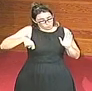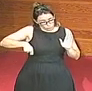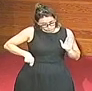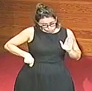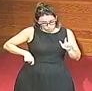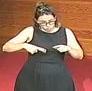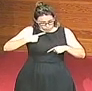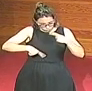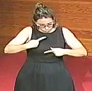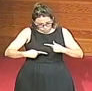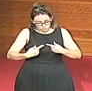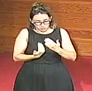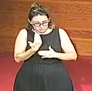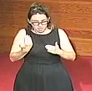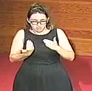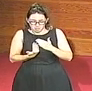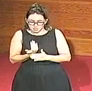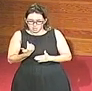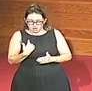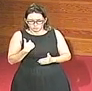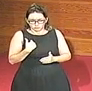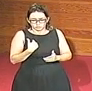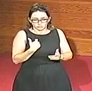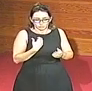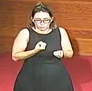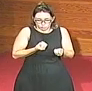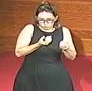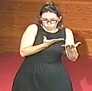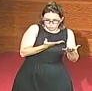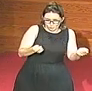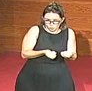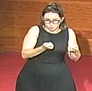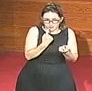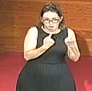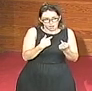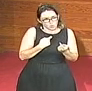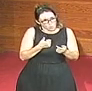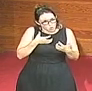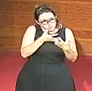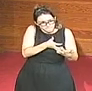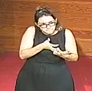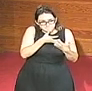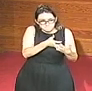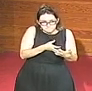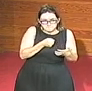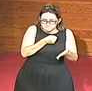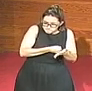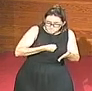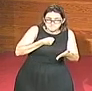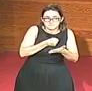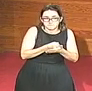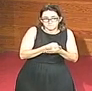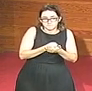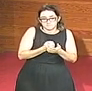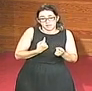día, tú puedes estar peleando por publicar ciertas cosas. Y en muchos casos, también, cuanto más fuerte eres,